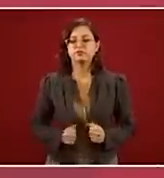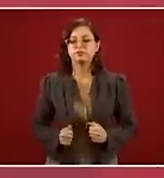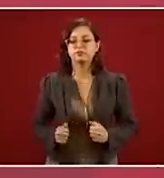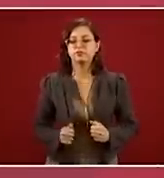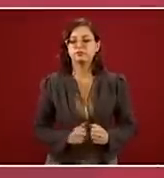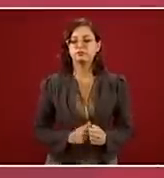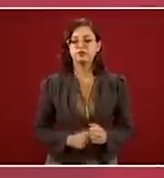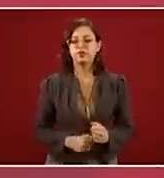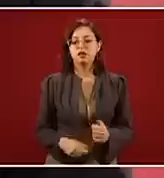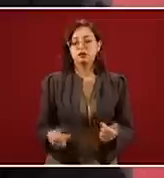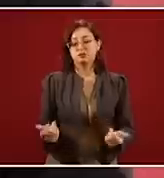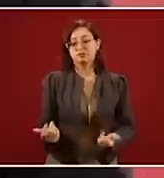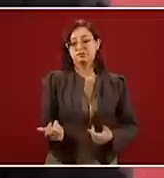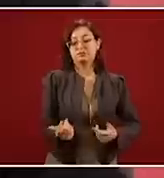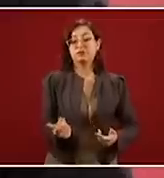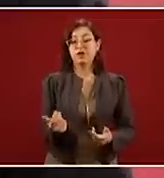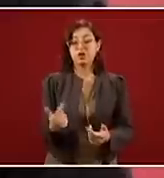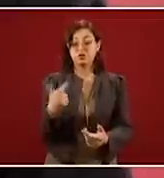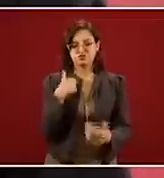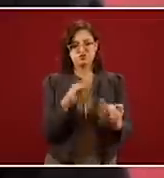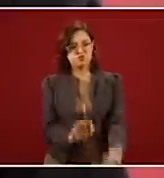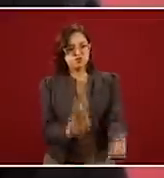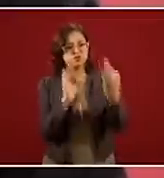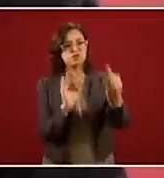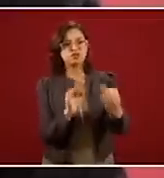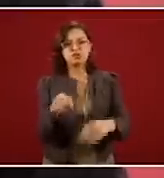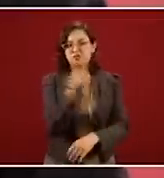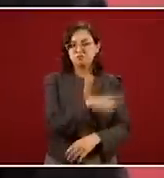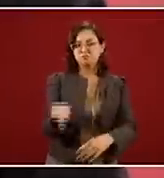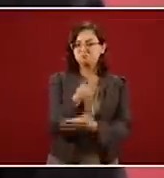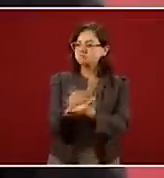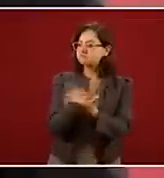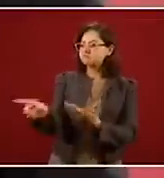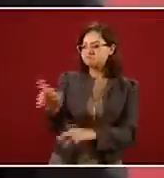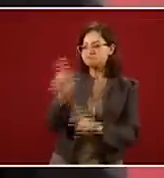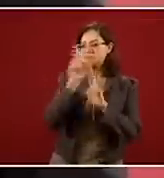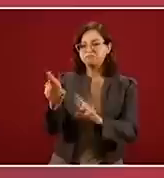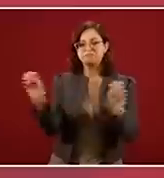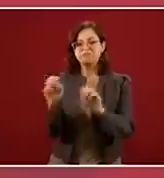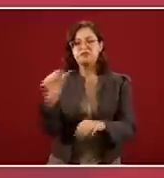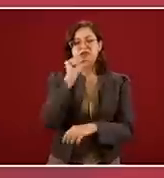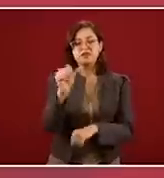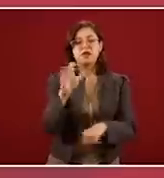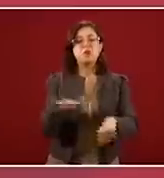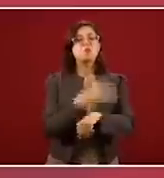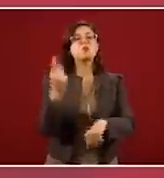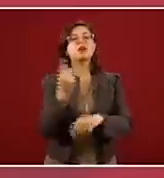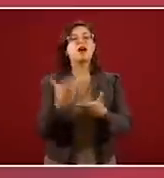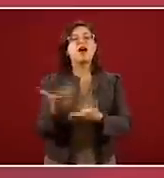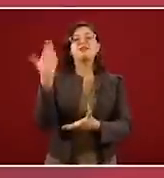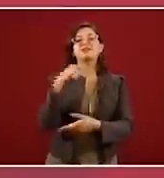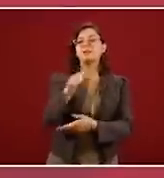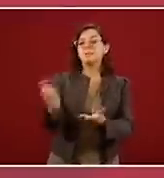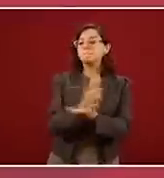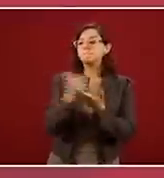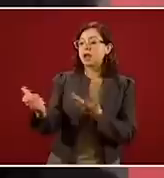a quienes no querían reconocer los derechos de los trabajadores, no pagaban en ese entonces ni siquiera el